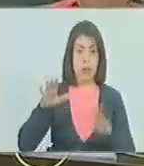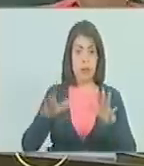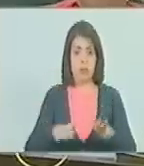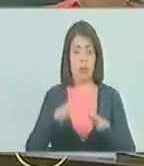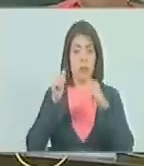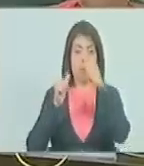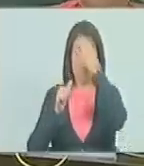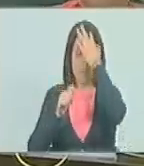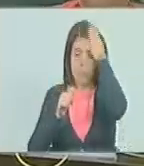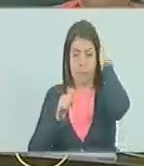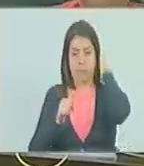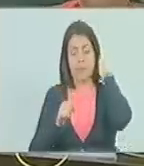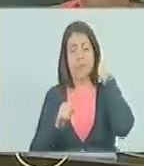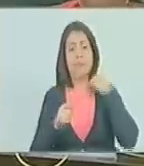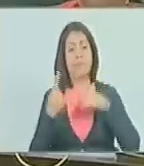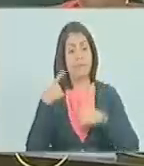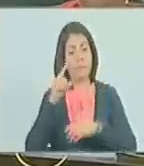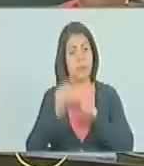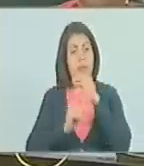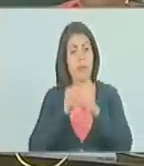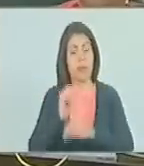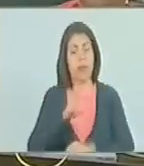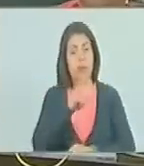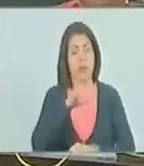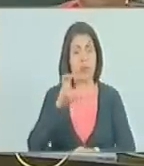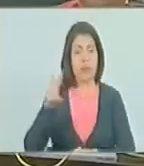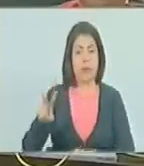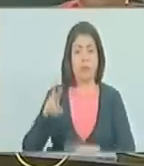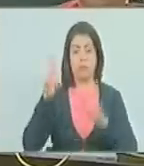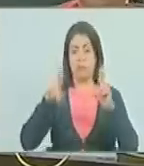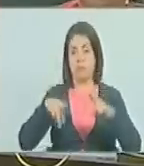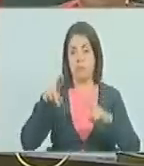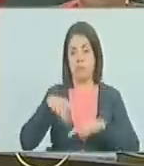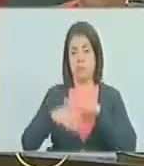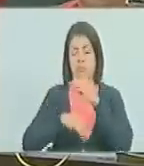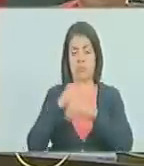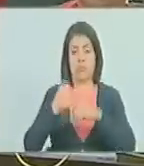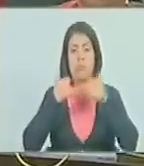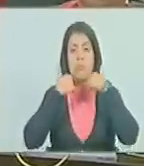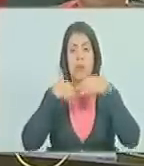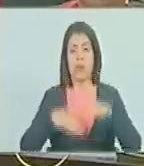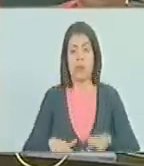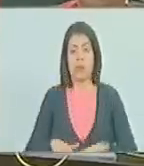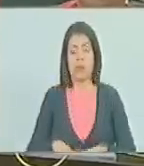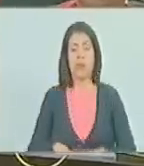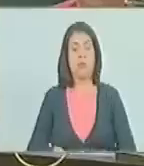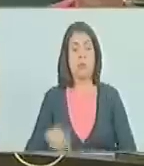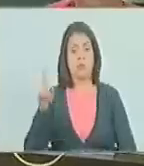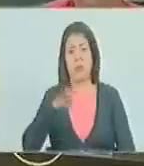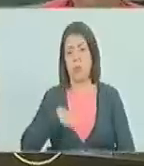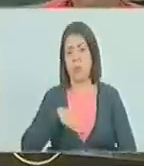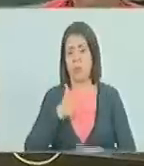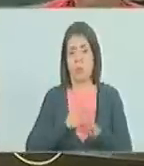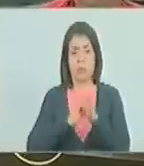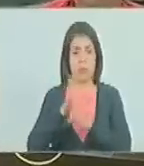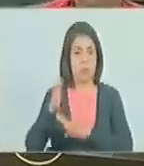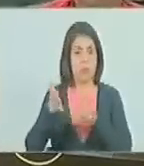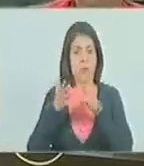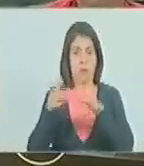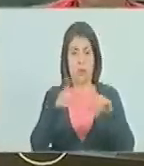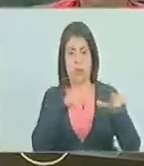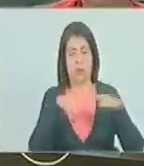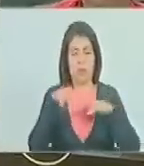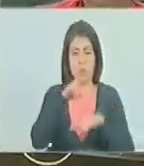rescatar la beligerancia que debe tener la UCV, que nunca debió perder. El fascismo no puede seguir ganando espacio